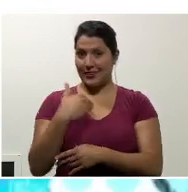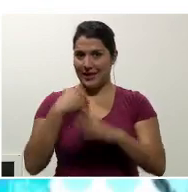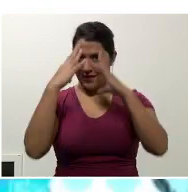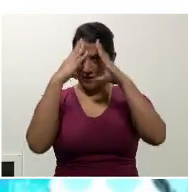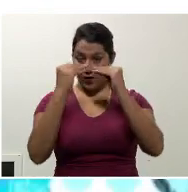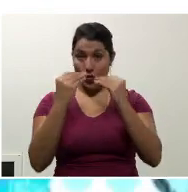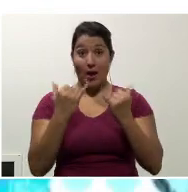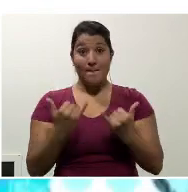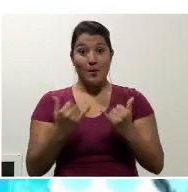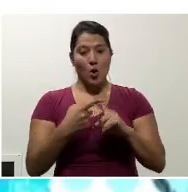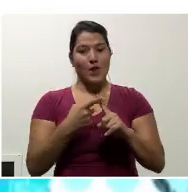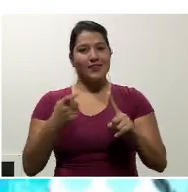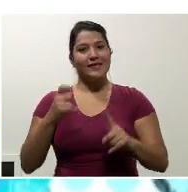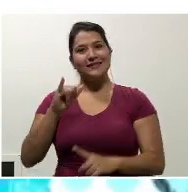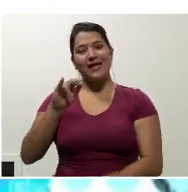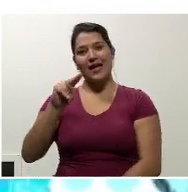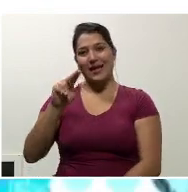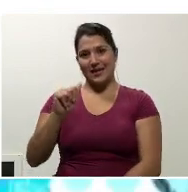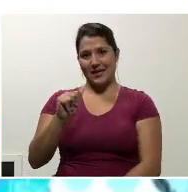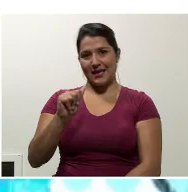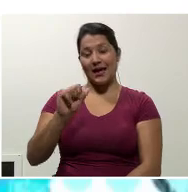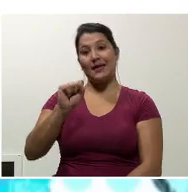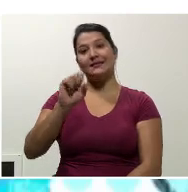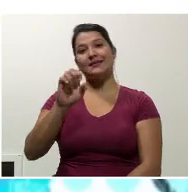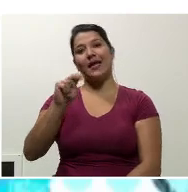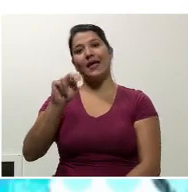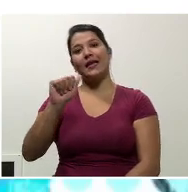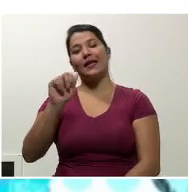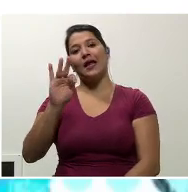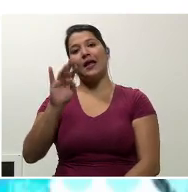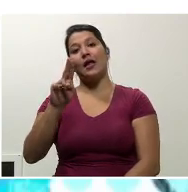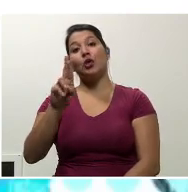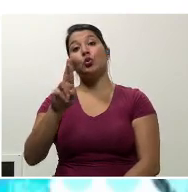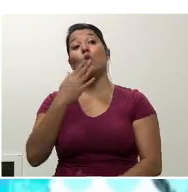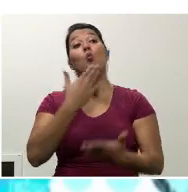vivo desde el INA Cenetur. Adelante, David, muy buenas noches.